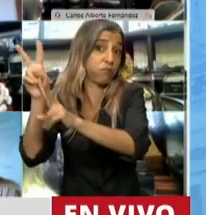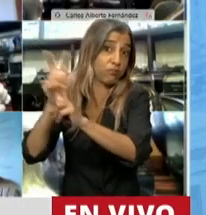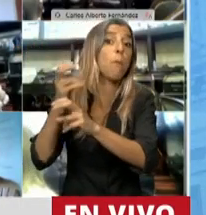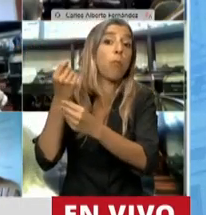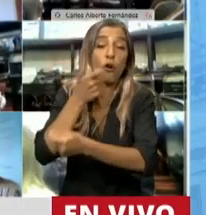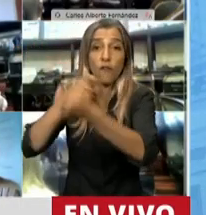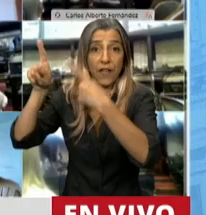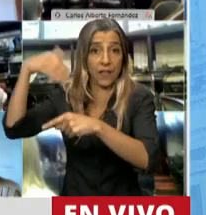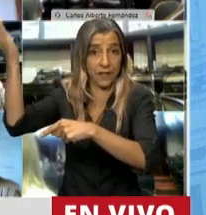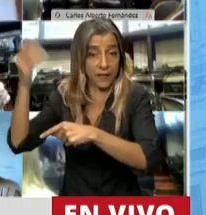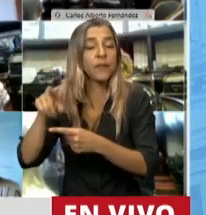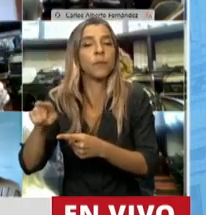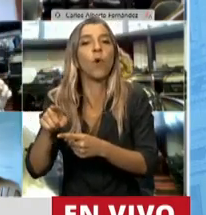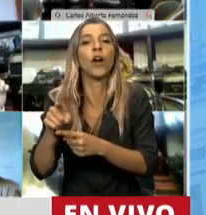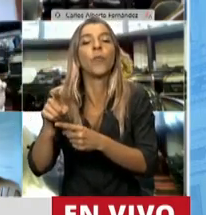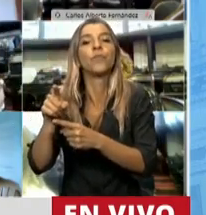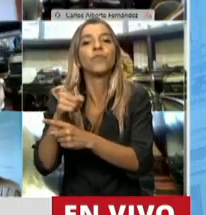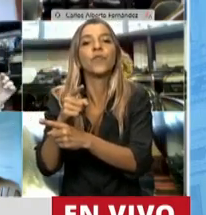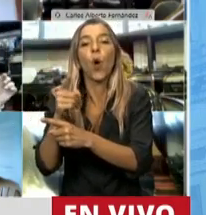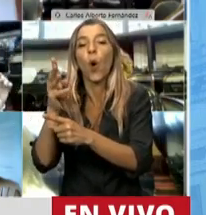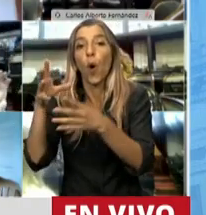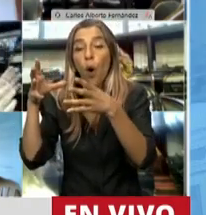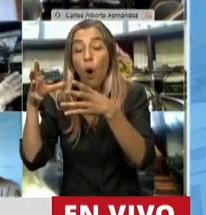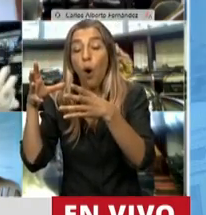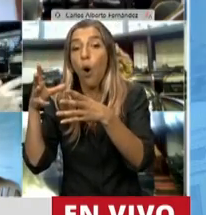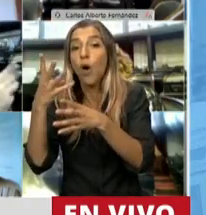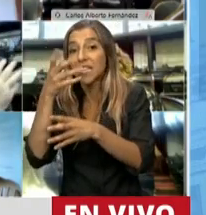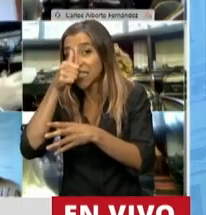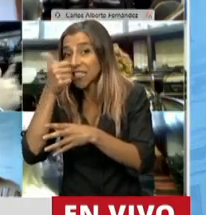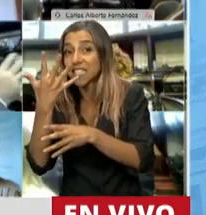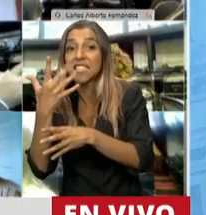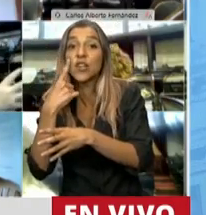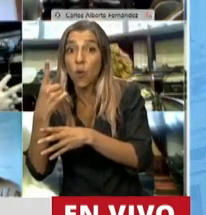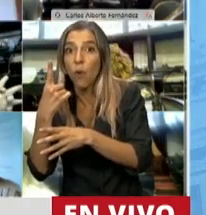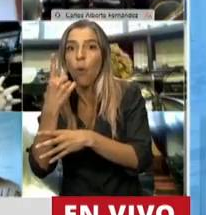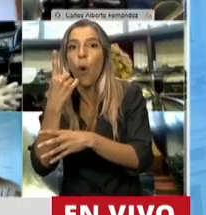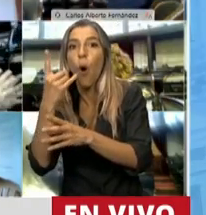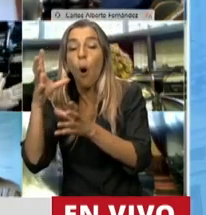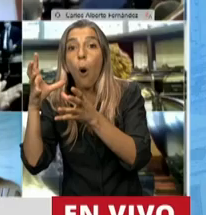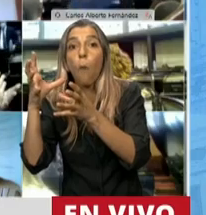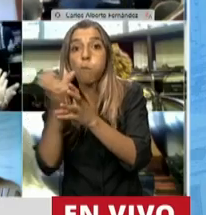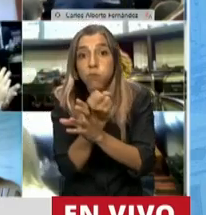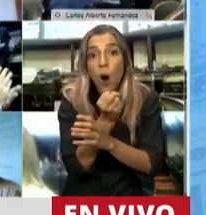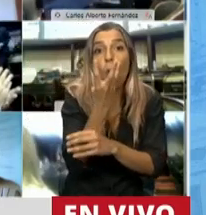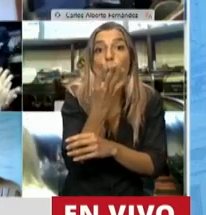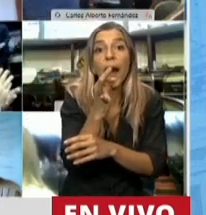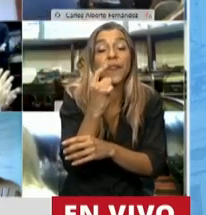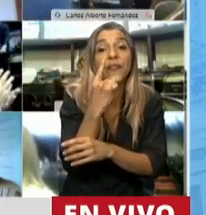argentinas, 40.000 corresponden al complejo agroindustrial y casi